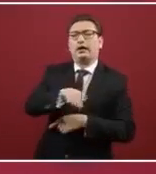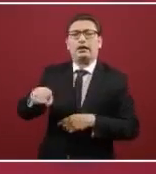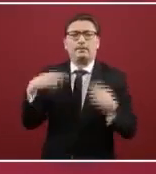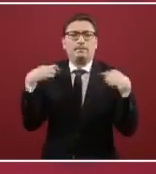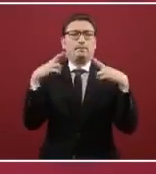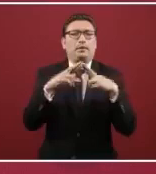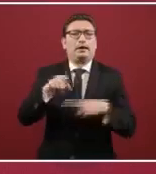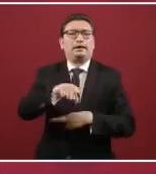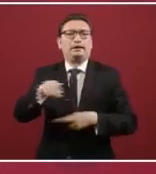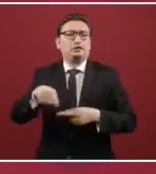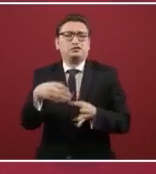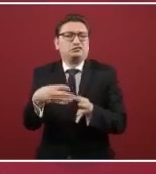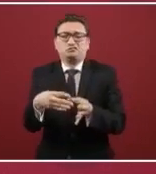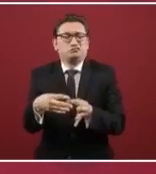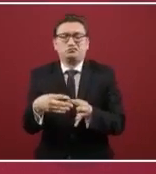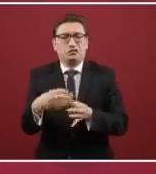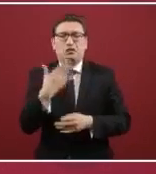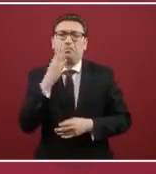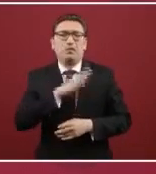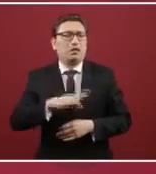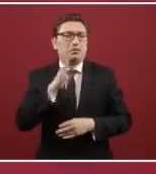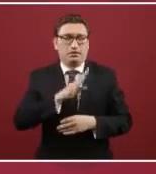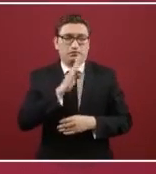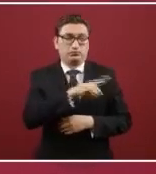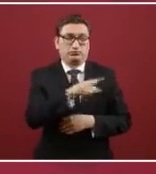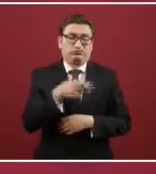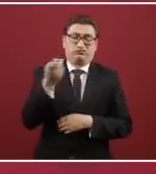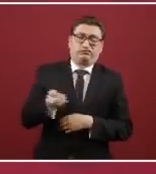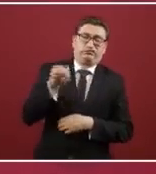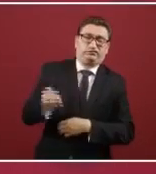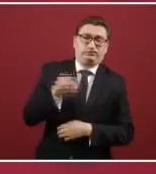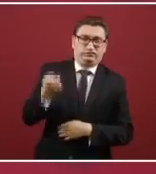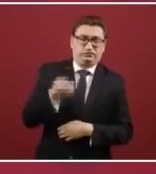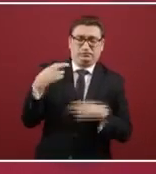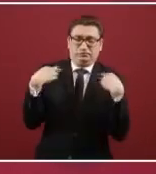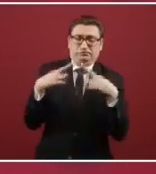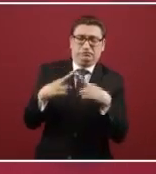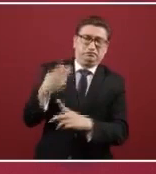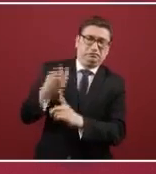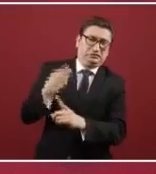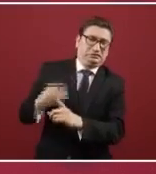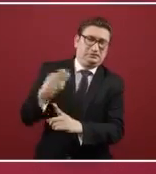maestros, y como nunca se desprestigió al magisterio.